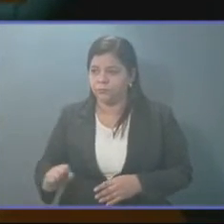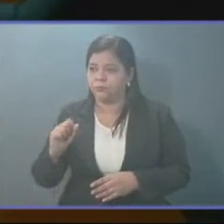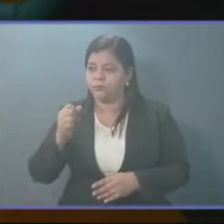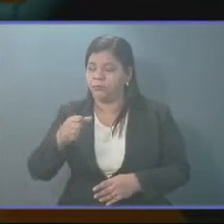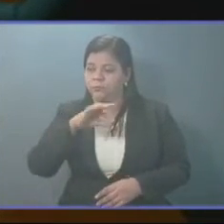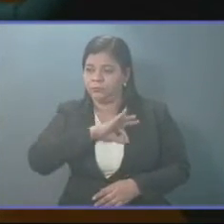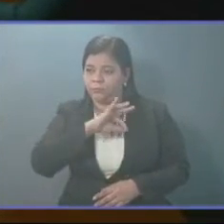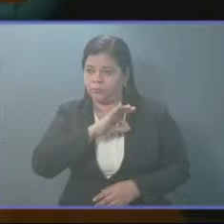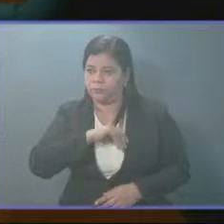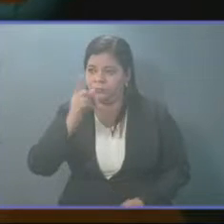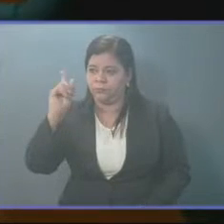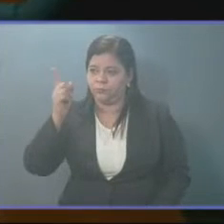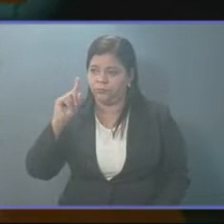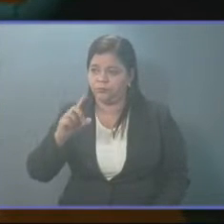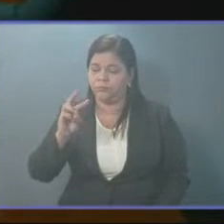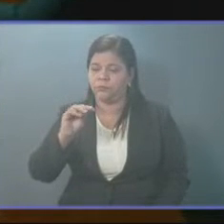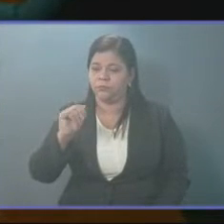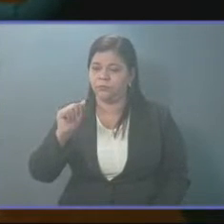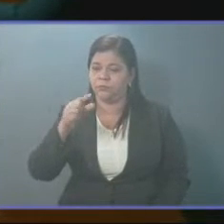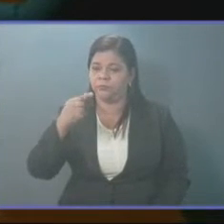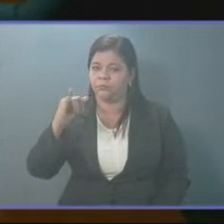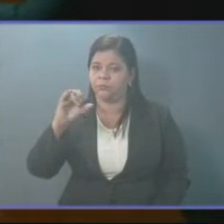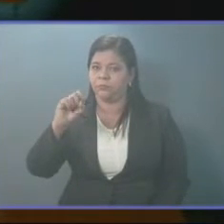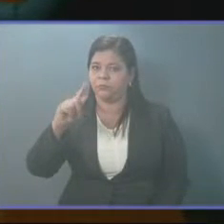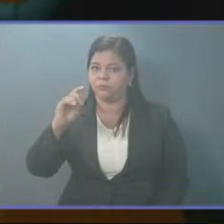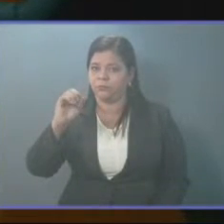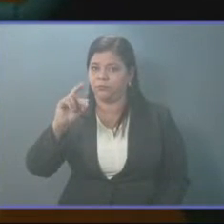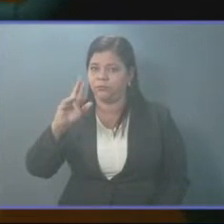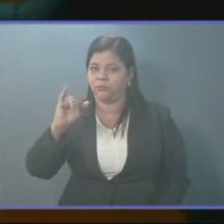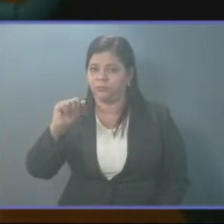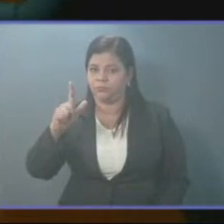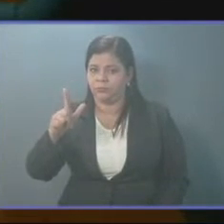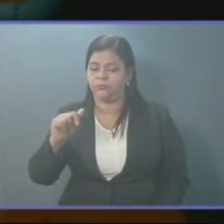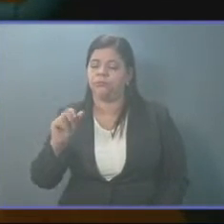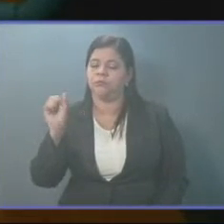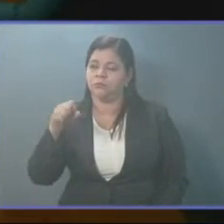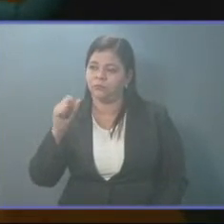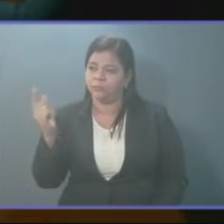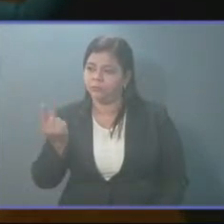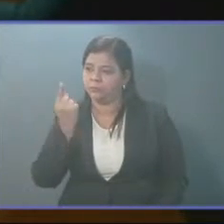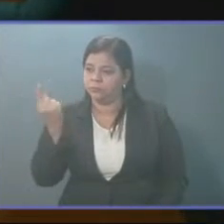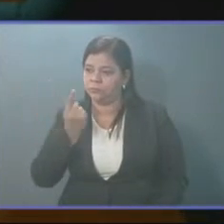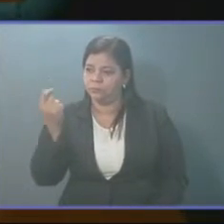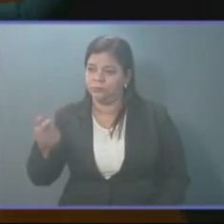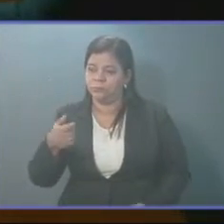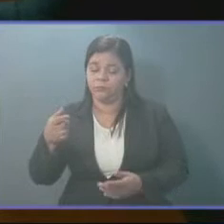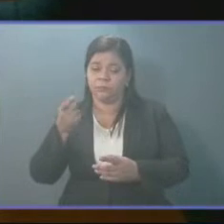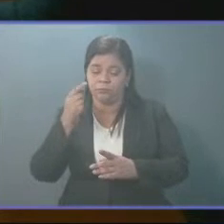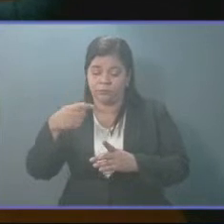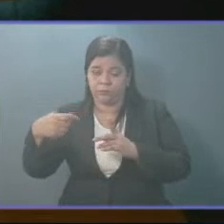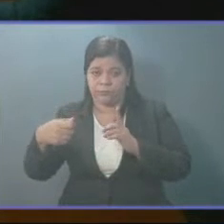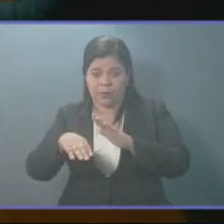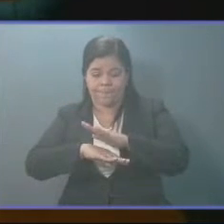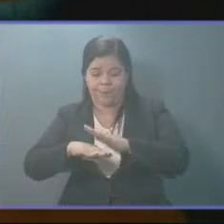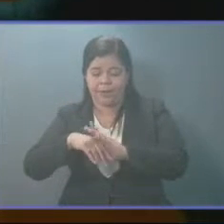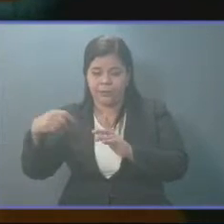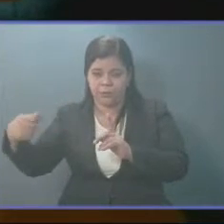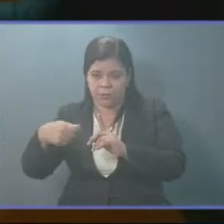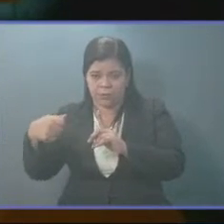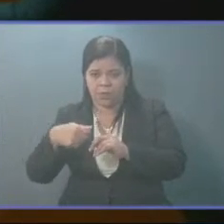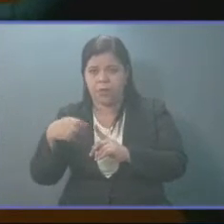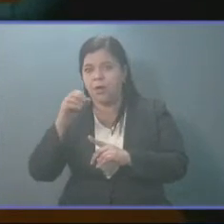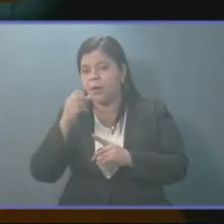solo el magisterio, porque lo que ellos les toman solo es el salario base, no así horas clases,